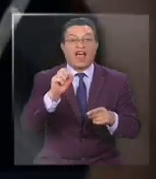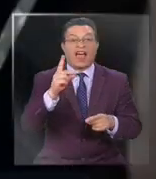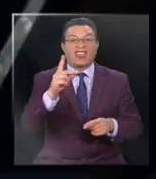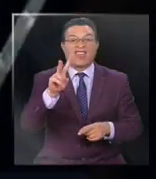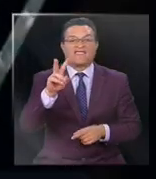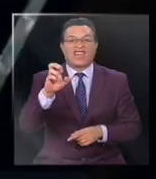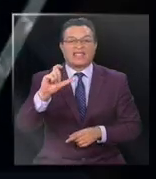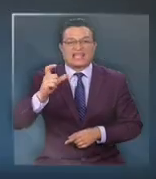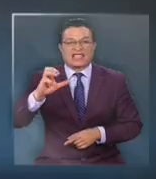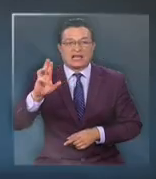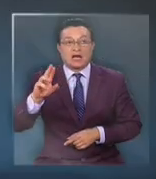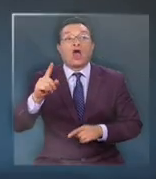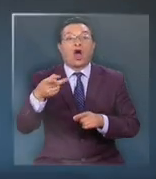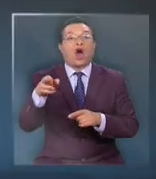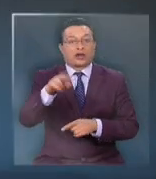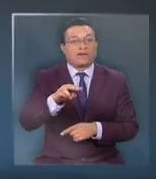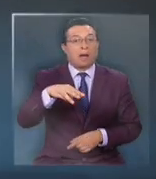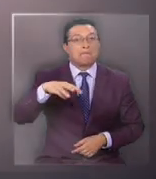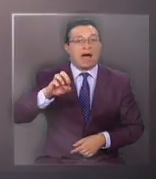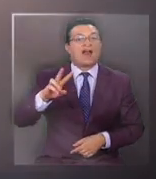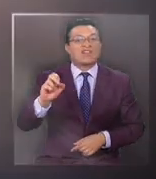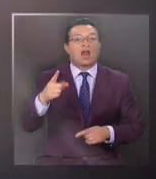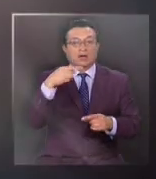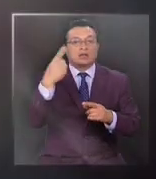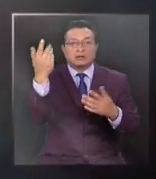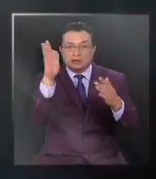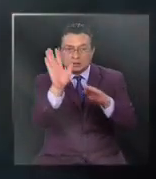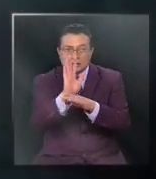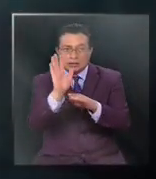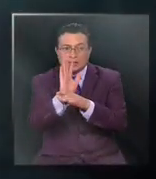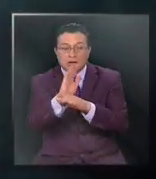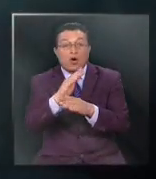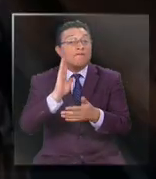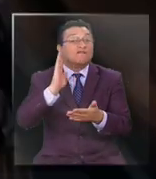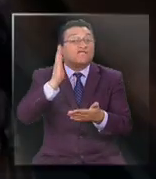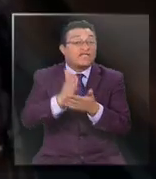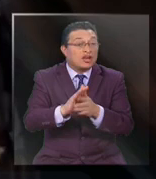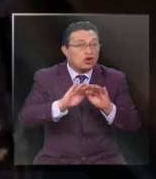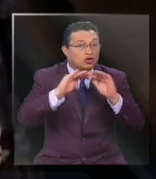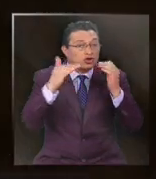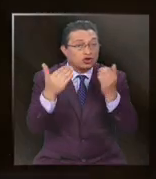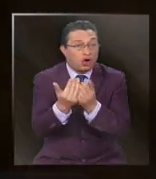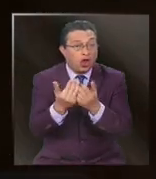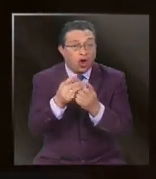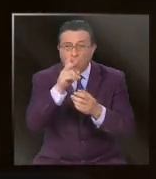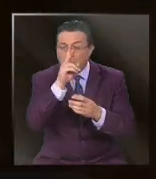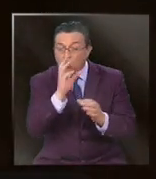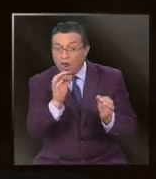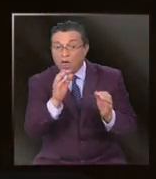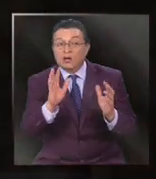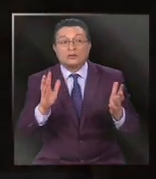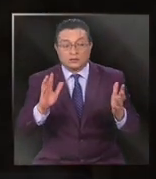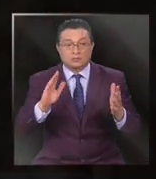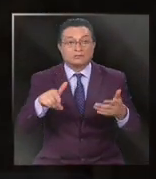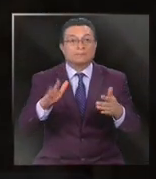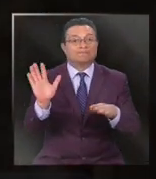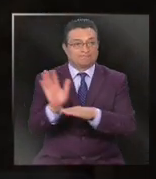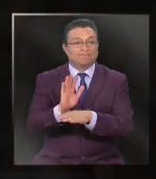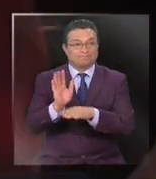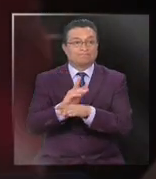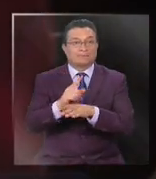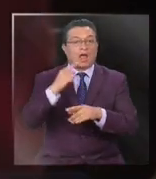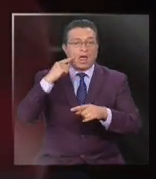universo cinematográfico de Marvel como lo conocemos. Cuando todo termine, nada pasa igual. Si Infinity War se consolidó